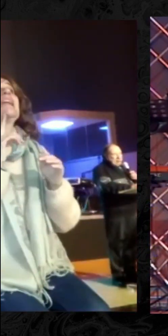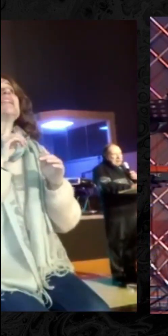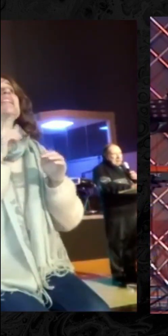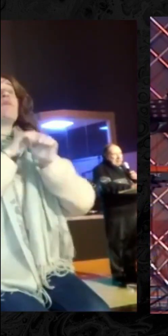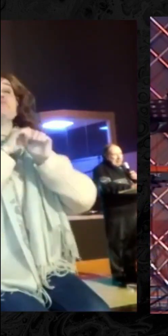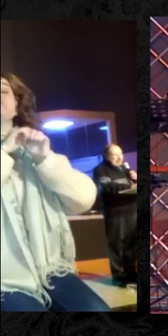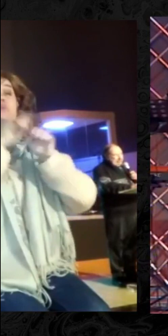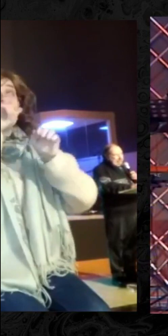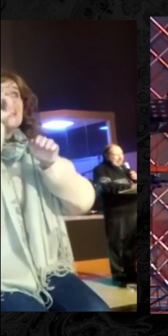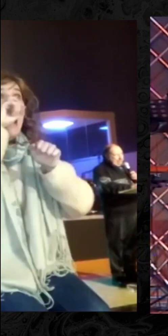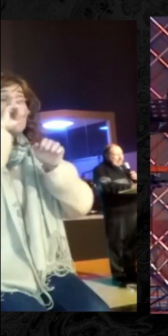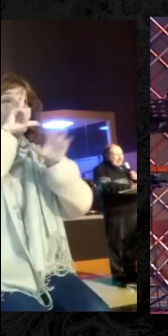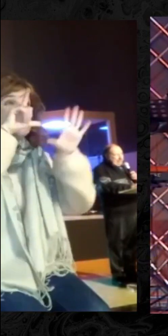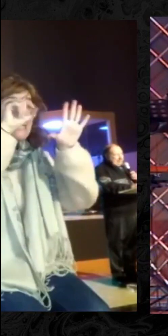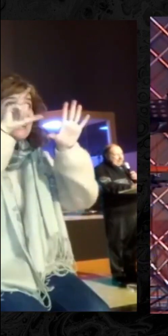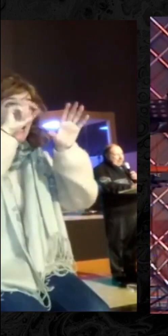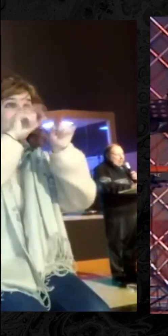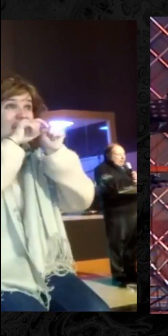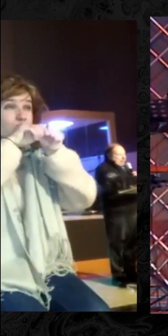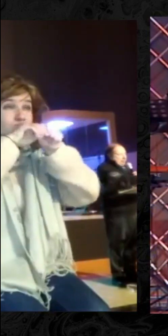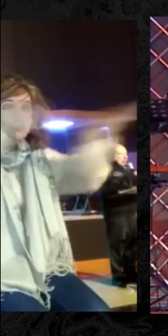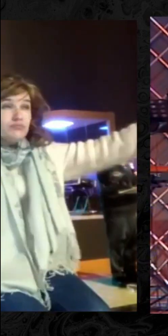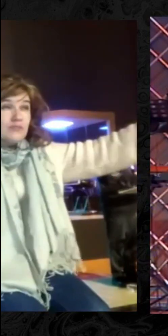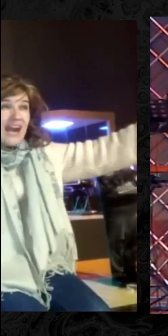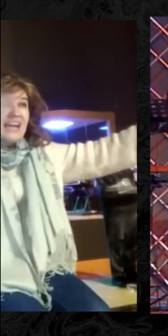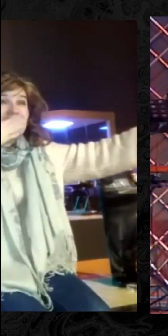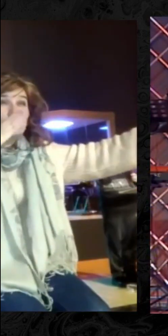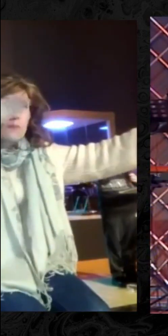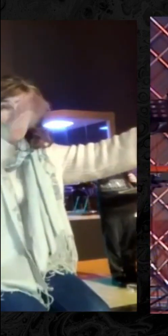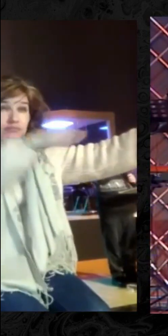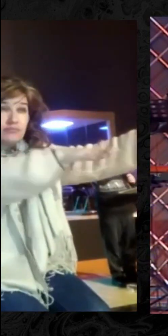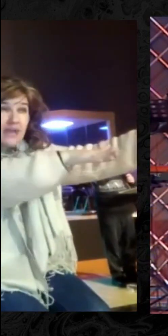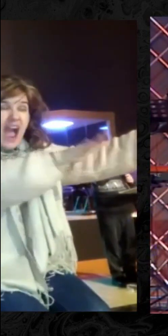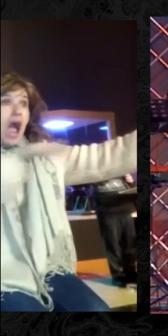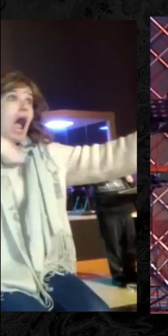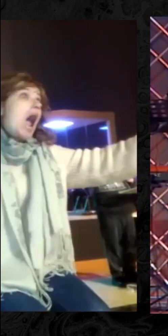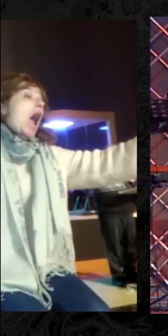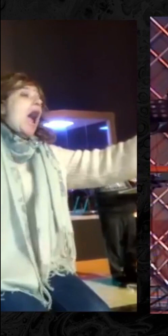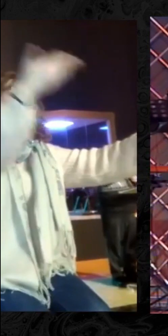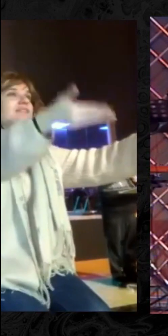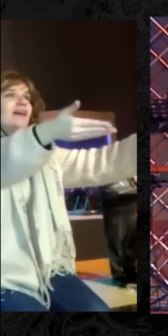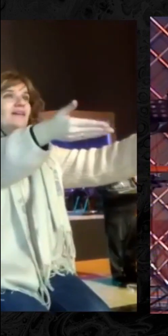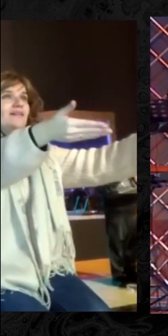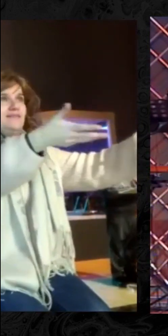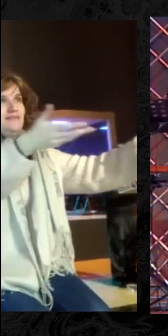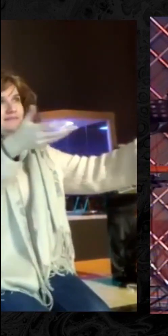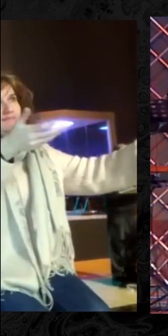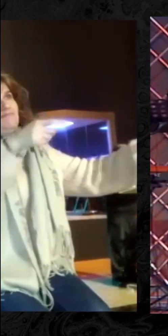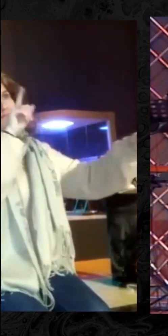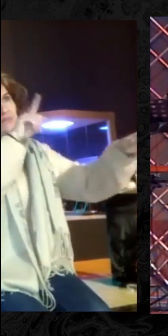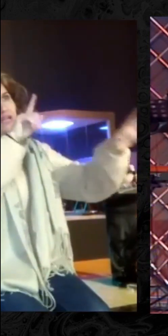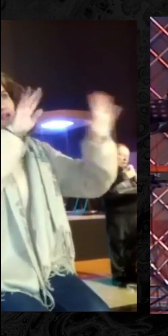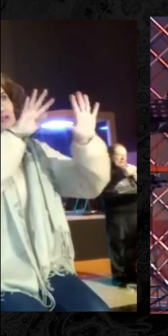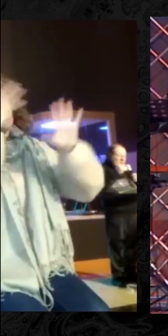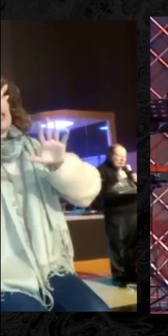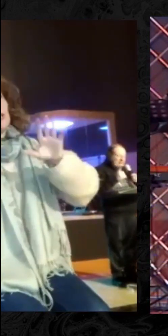del fin Gloria al nombre del señor y esto es muy importante ponerle atención verdad porque en el